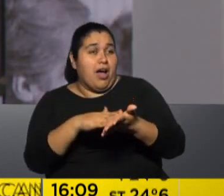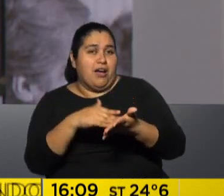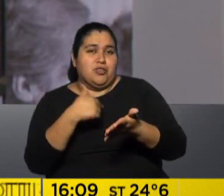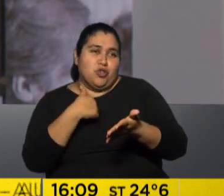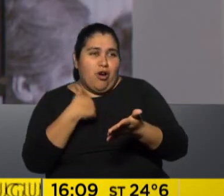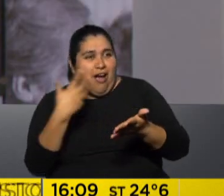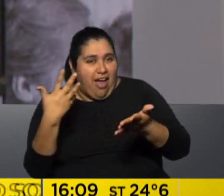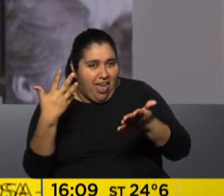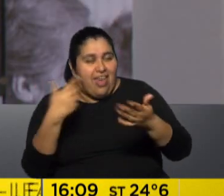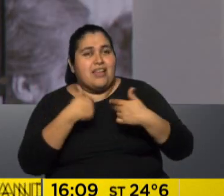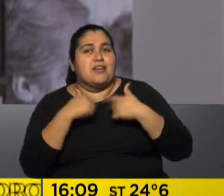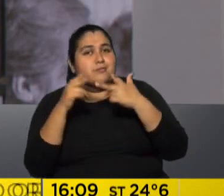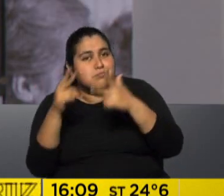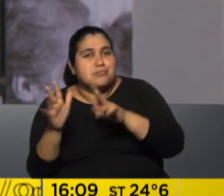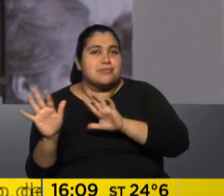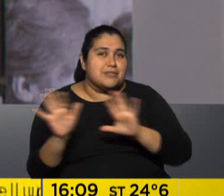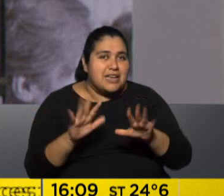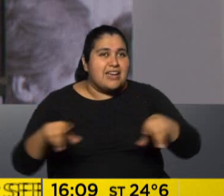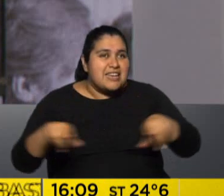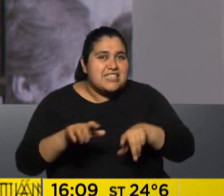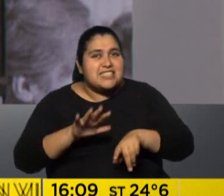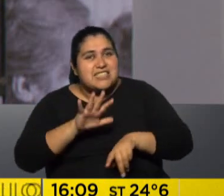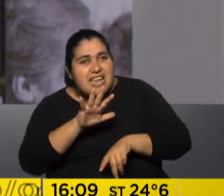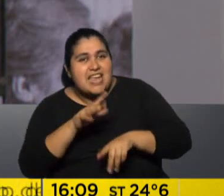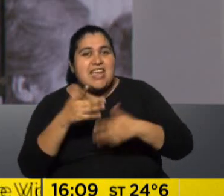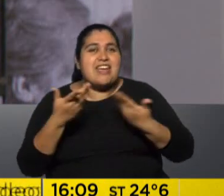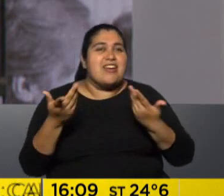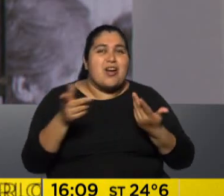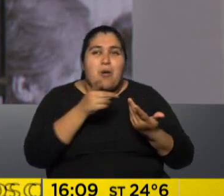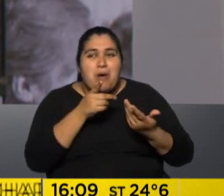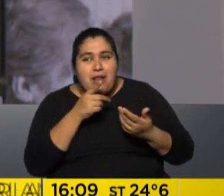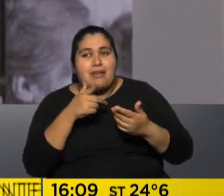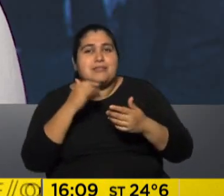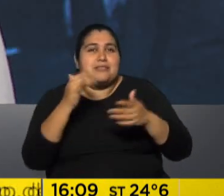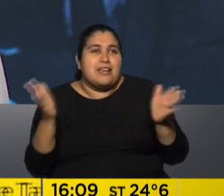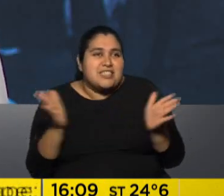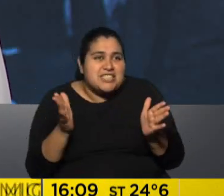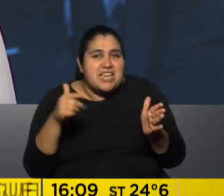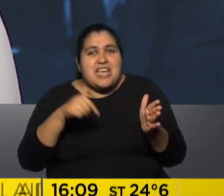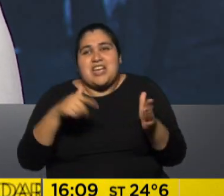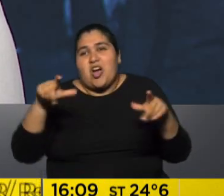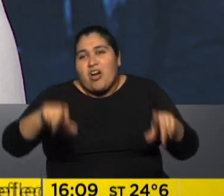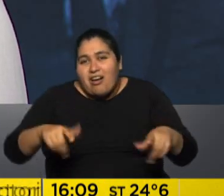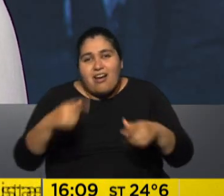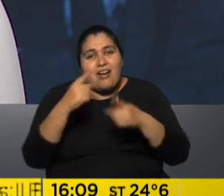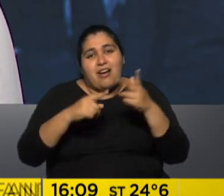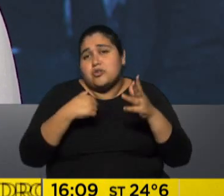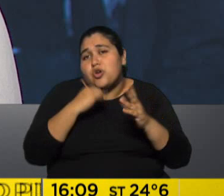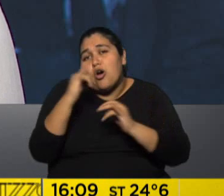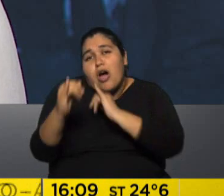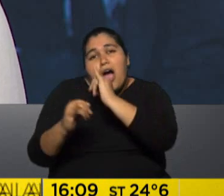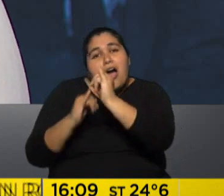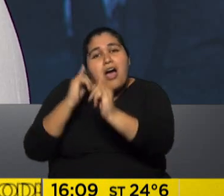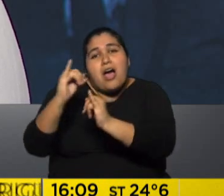le dije, mirá, yo atajé en 5, esto es como un departamento de 2 ambientes, el arco, digamos. Vos con prudencia, claro.